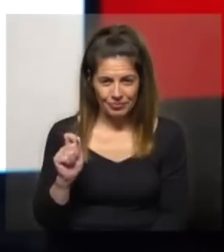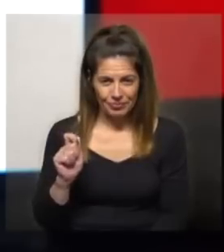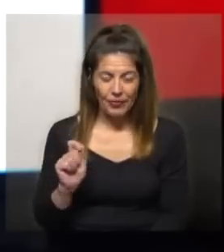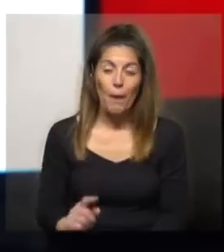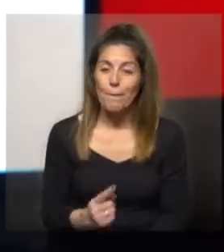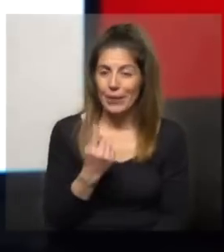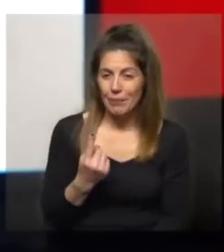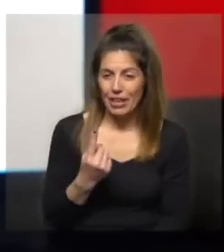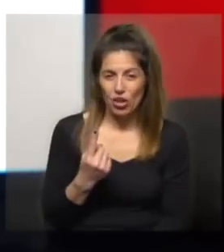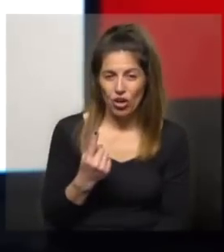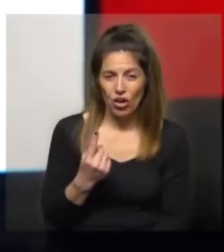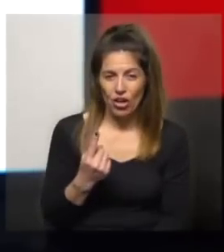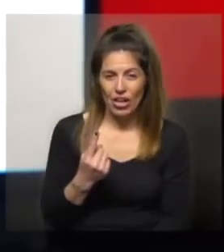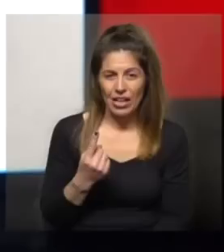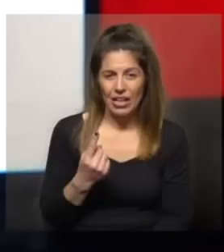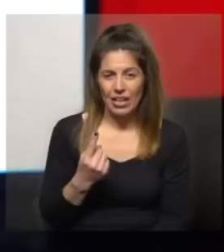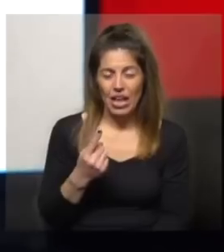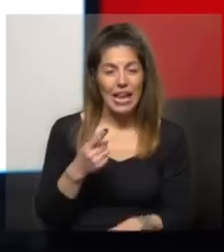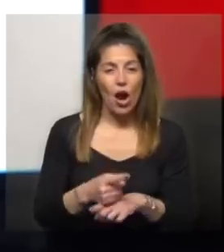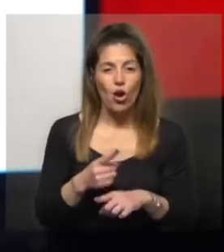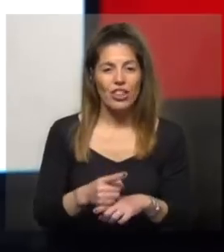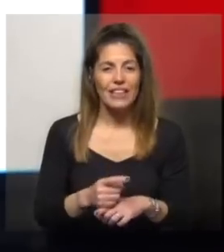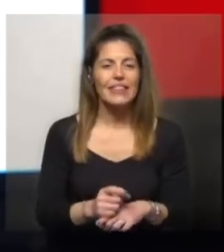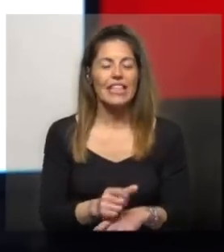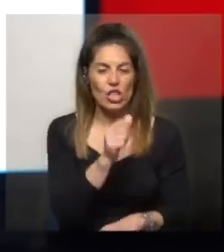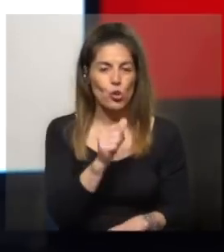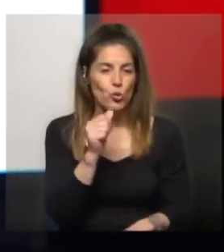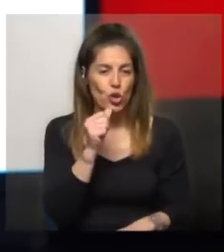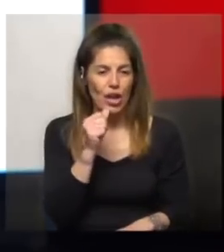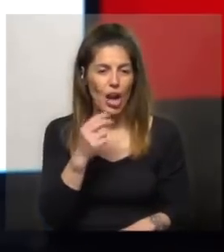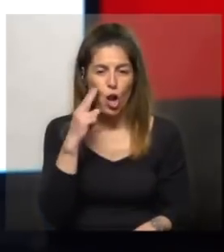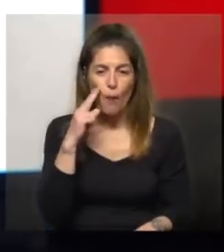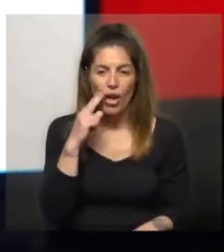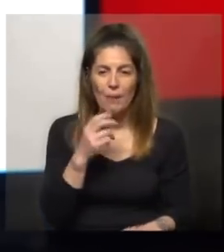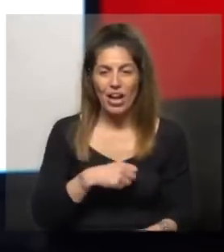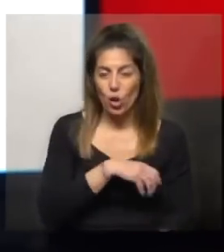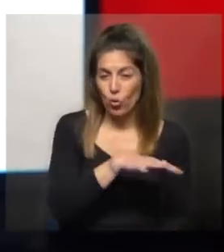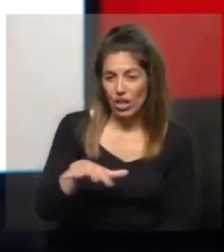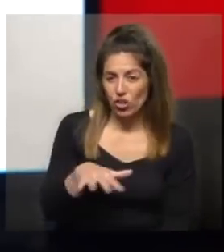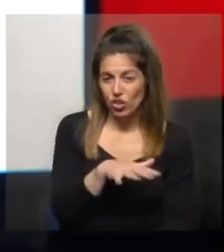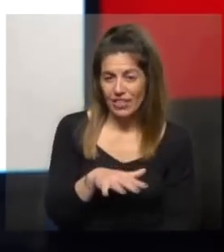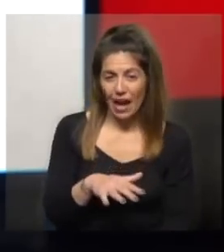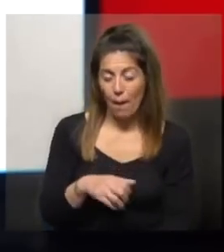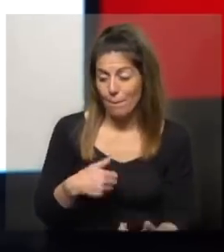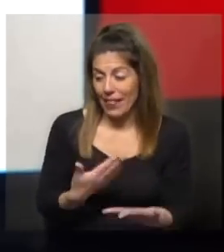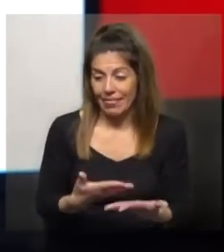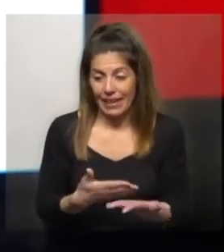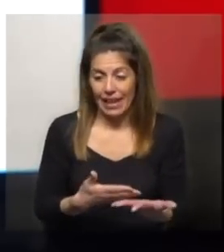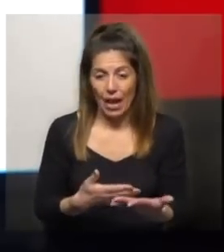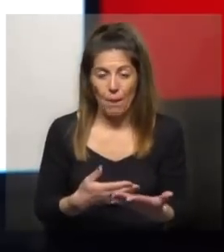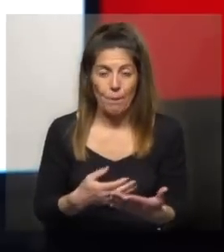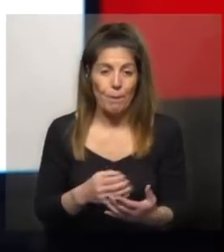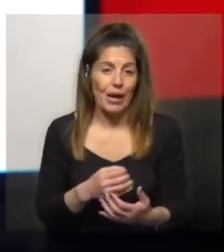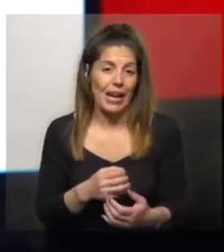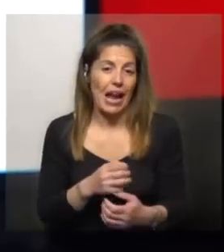primero está la orden para mí de resolver las tensiones que una sociedad plantea en el bien de la pública